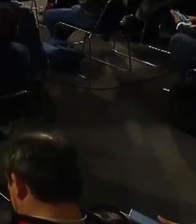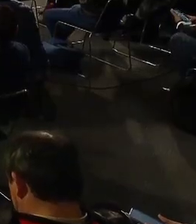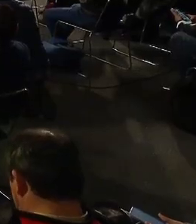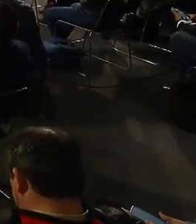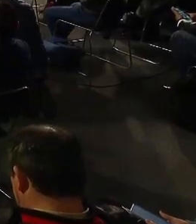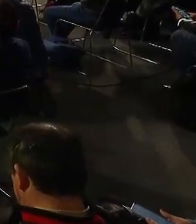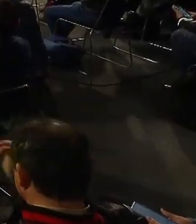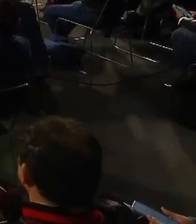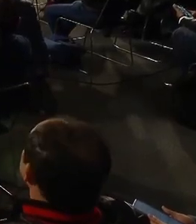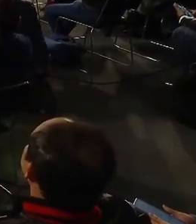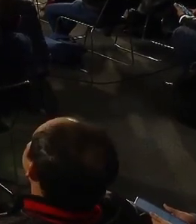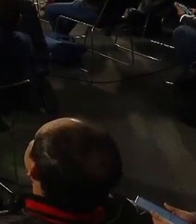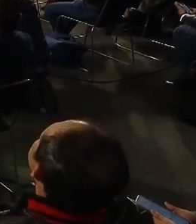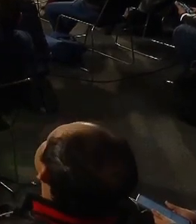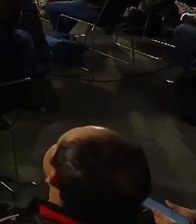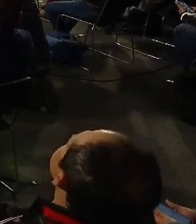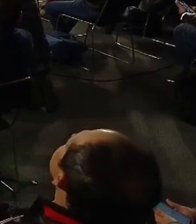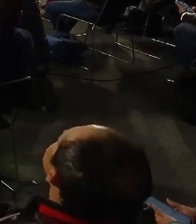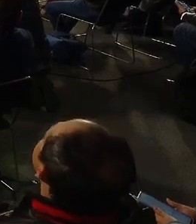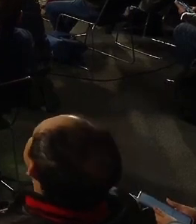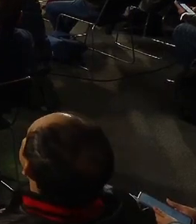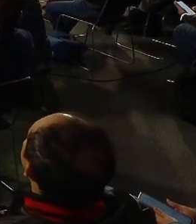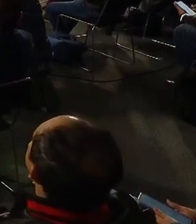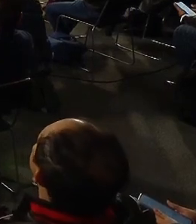preguntarles Sí aquí están